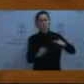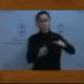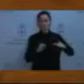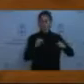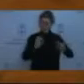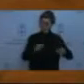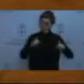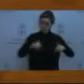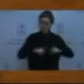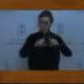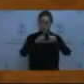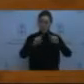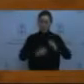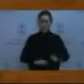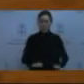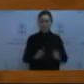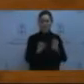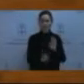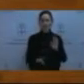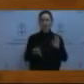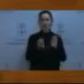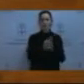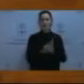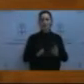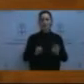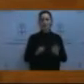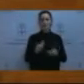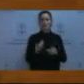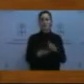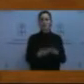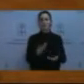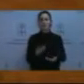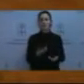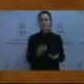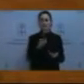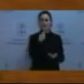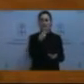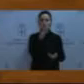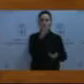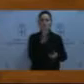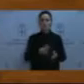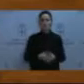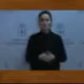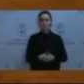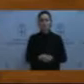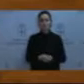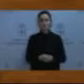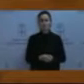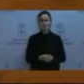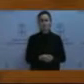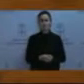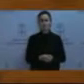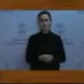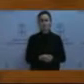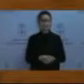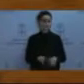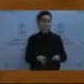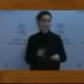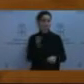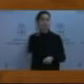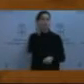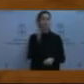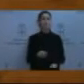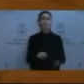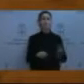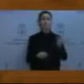Asturias, especialmente, esta ley ha tenido un recorrido, tengo que decirlo, nefasto. 4 han sido las mujeres que han